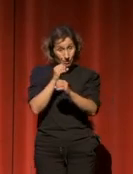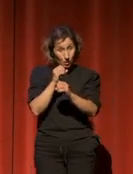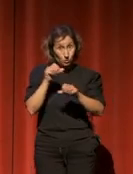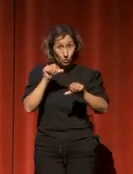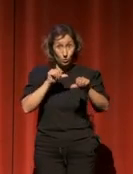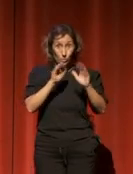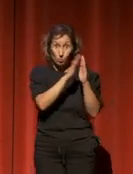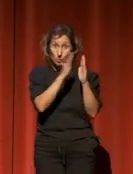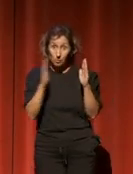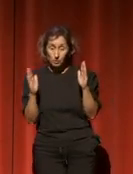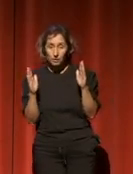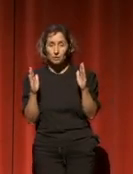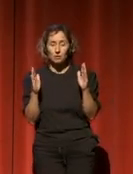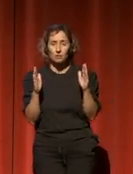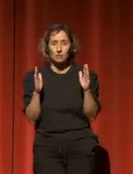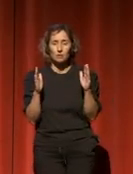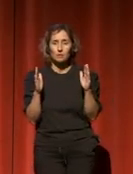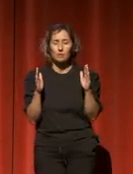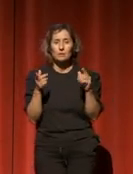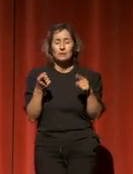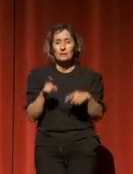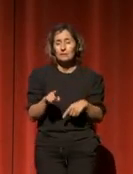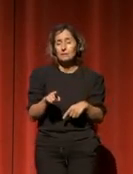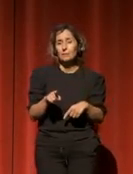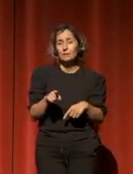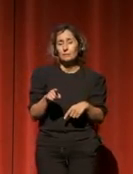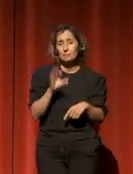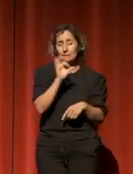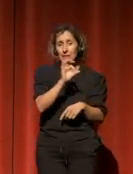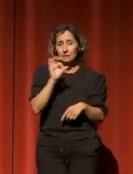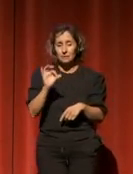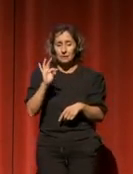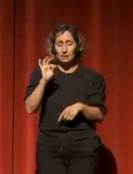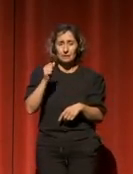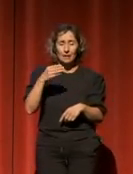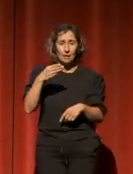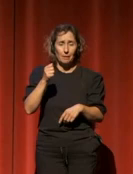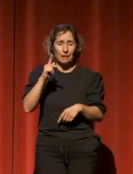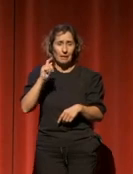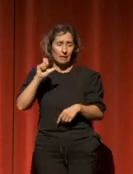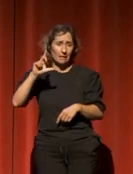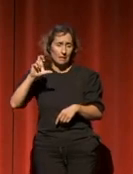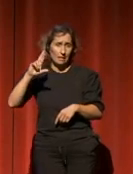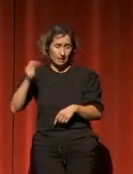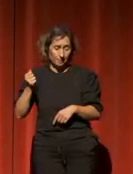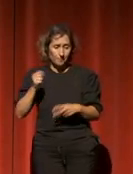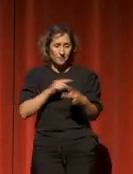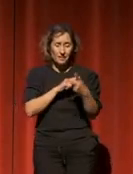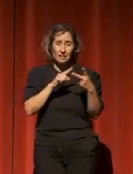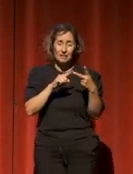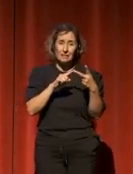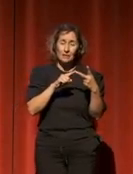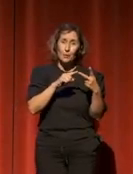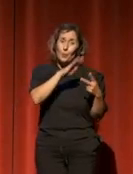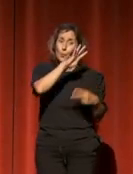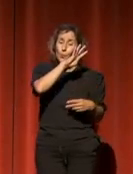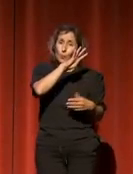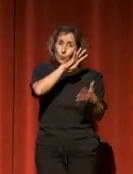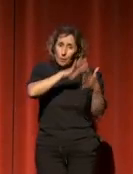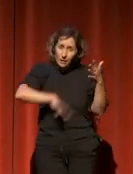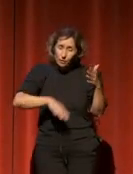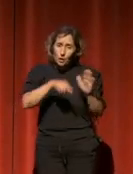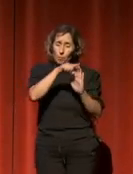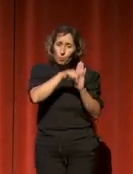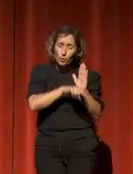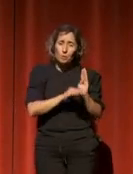en en en media lapta B calera en en euscadi y también Barcelona si no me equivoco tiene su propio programa